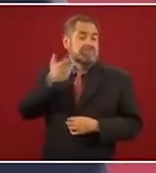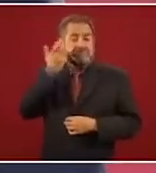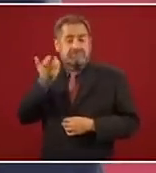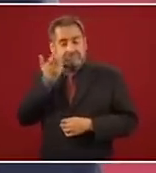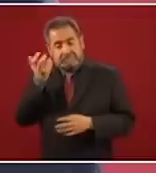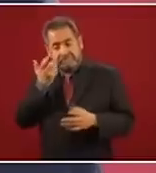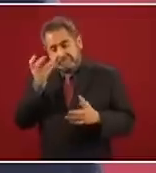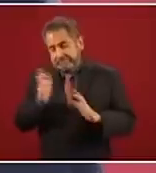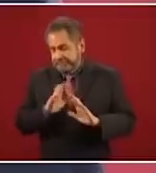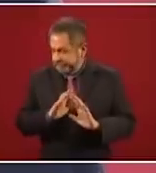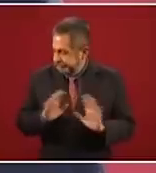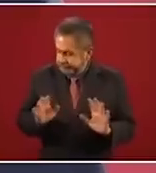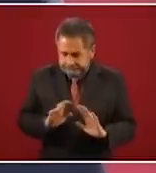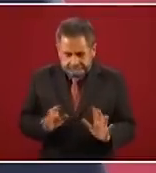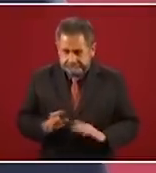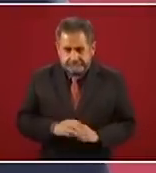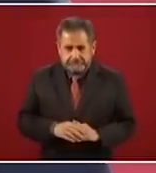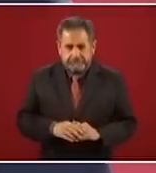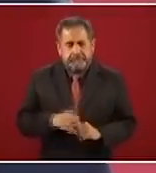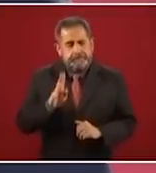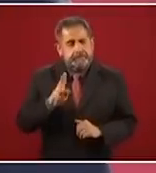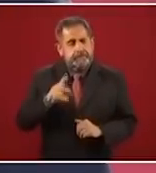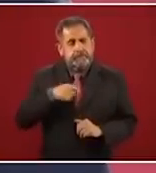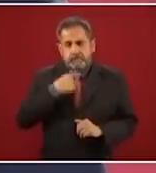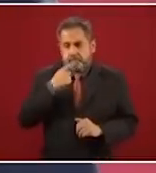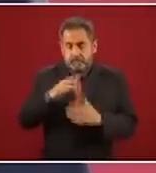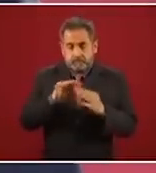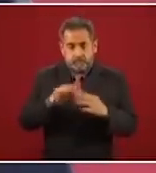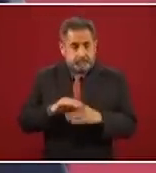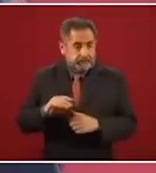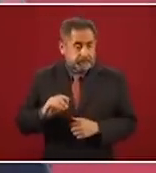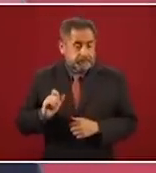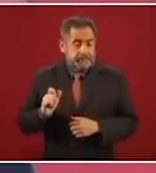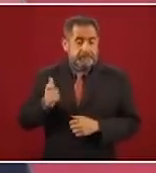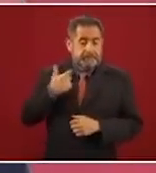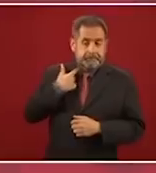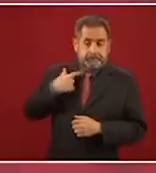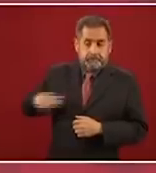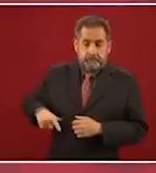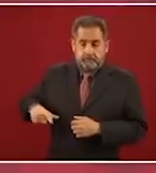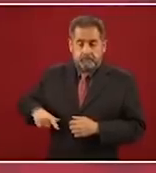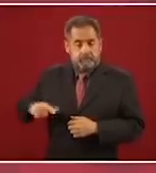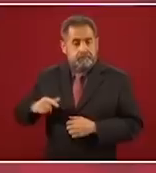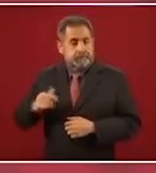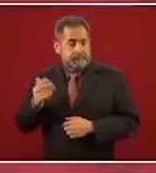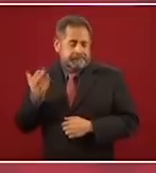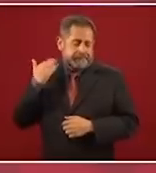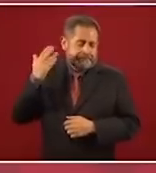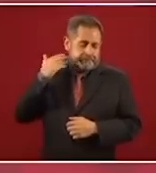Pero decía un alto mando militar,